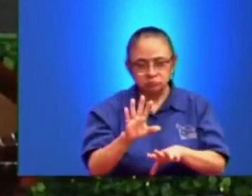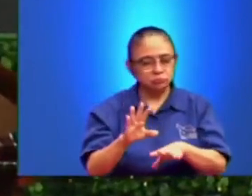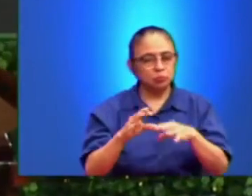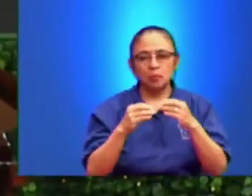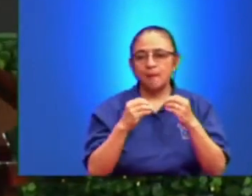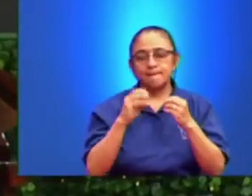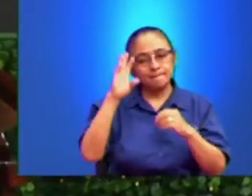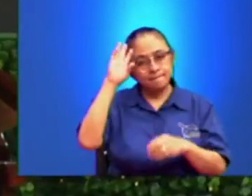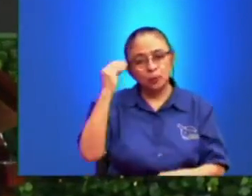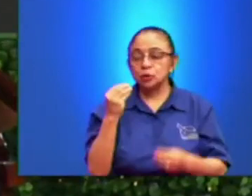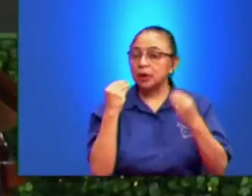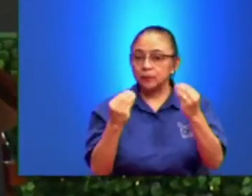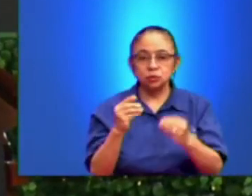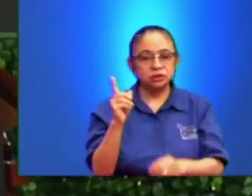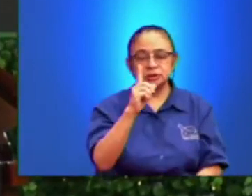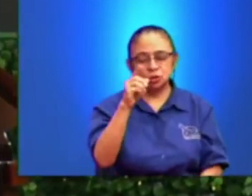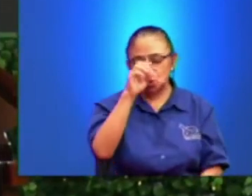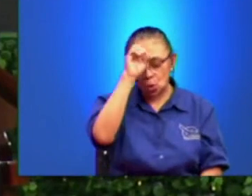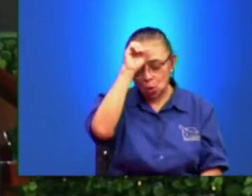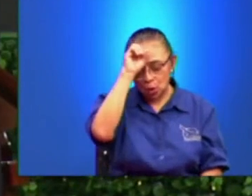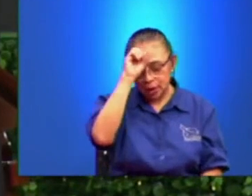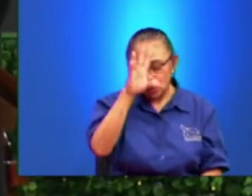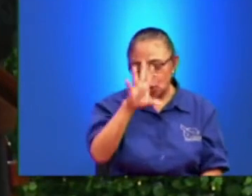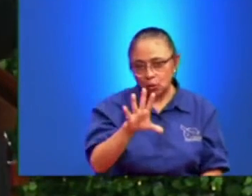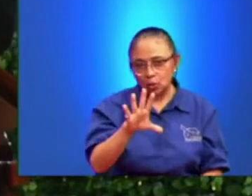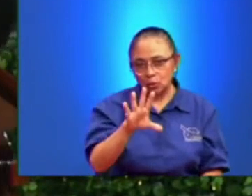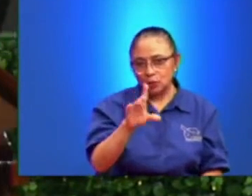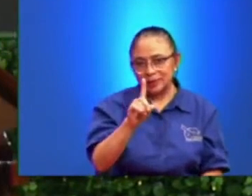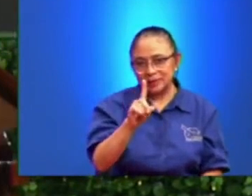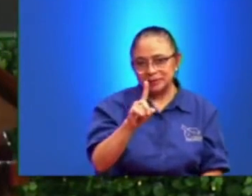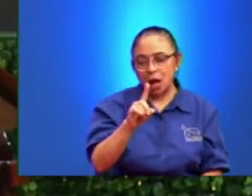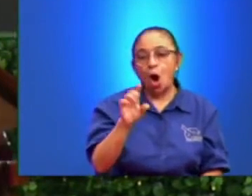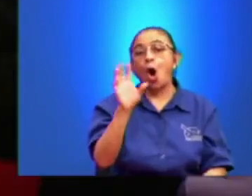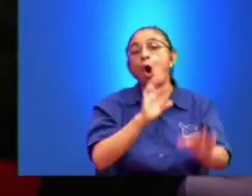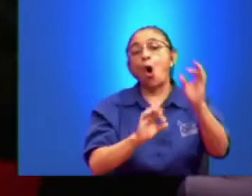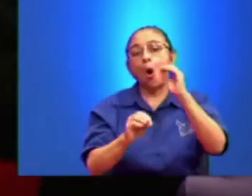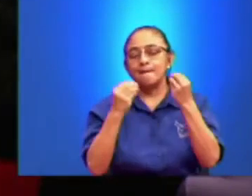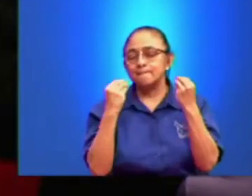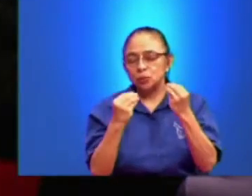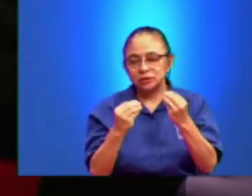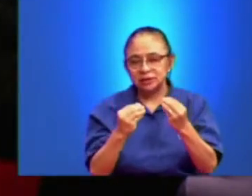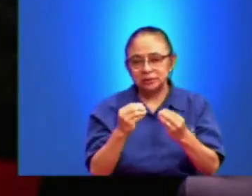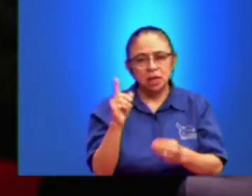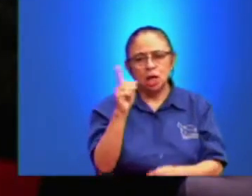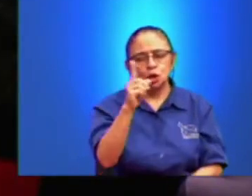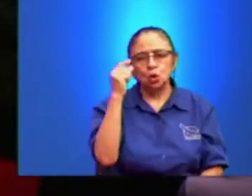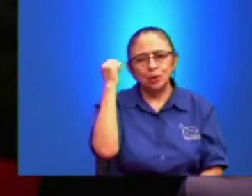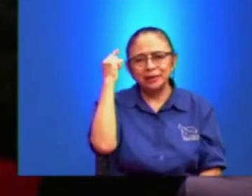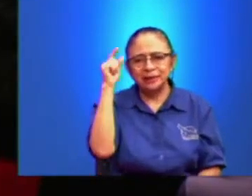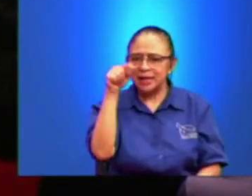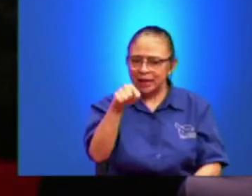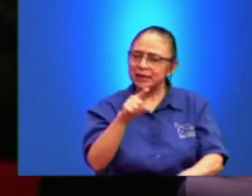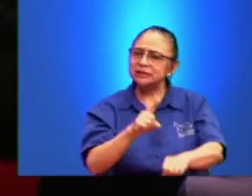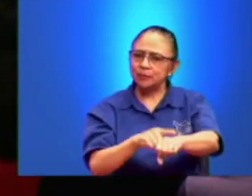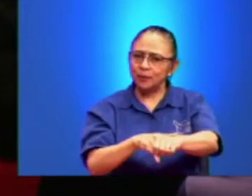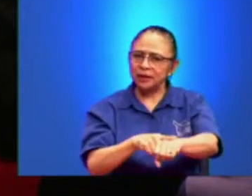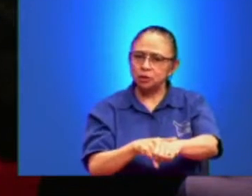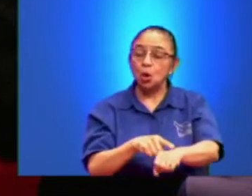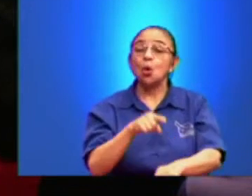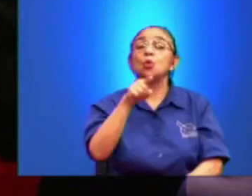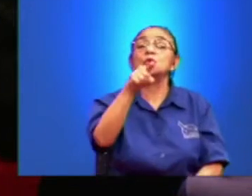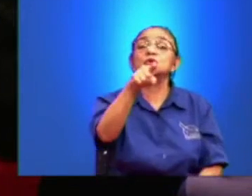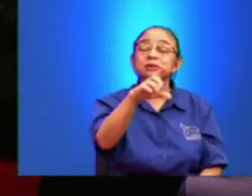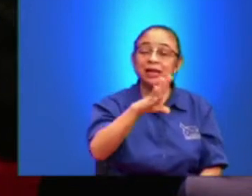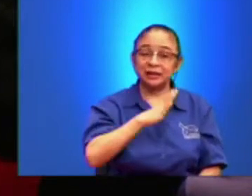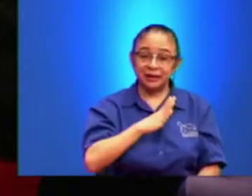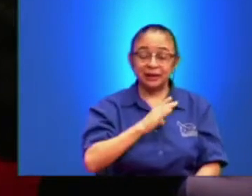encontrar los beneficios creían que no los tenían porque no los conocían y eso no es cierto porque usted